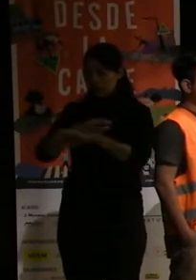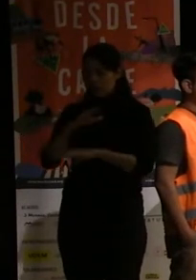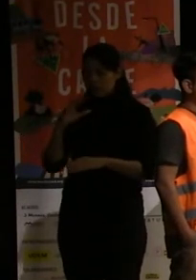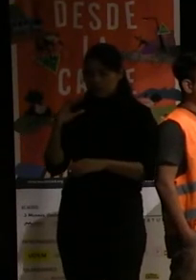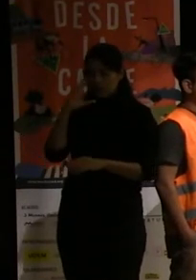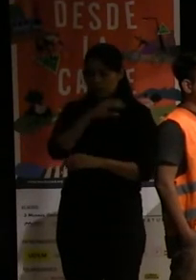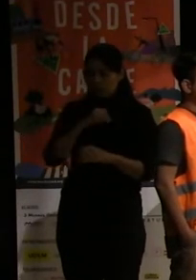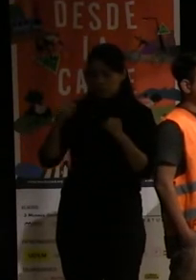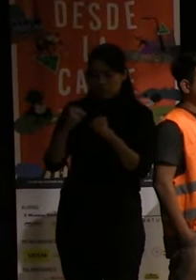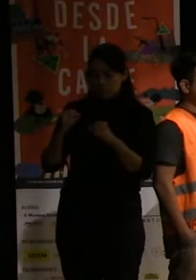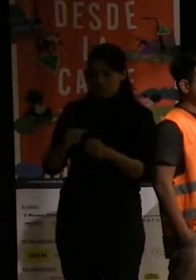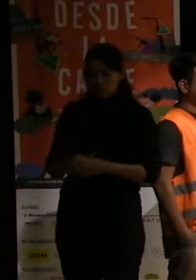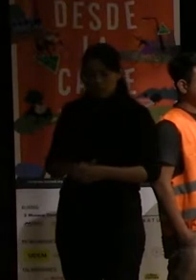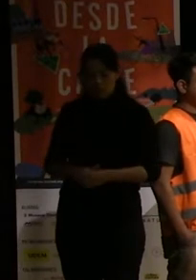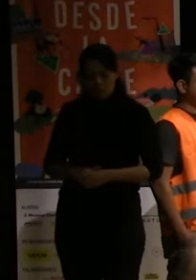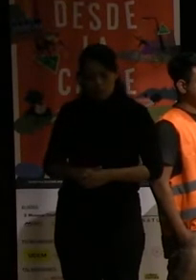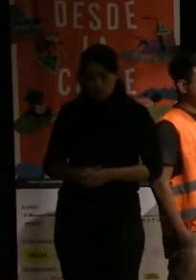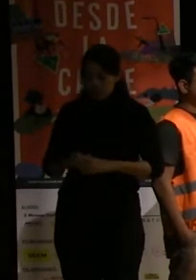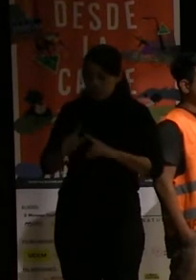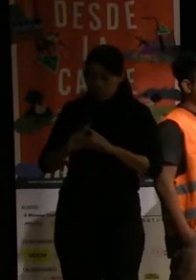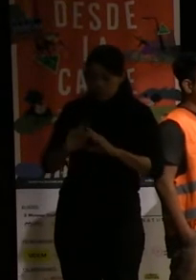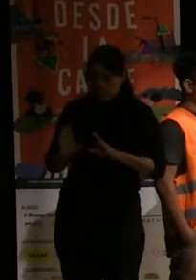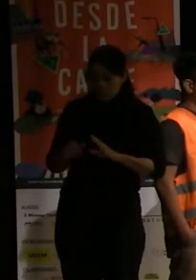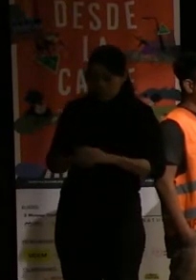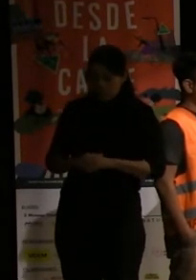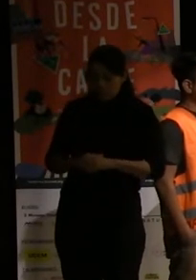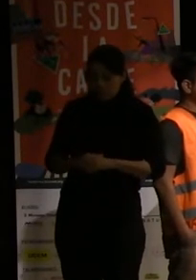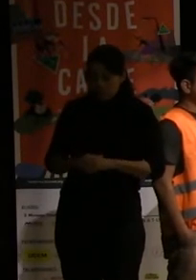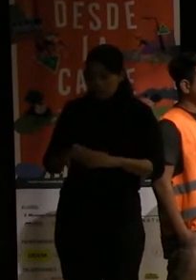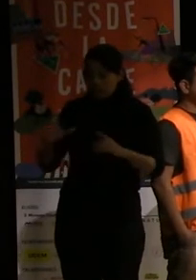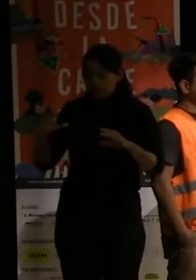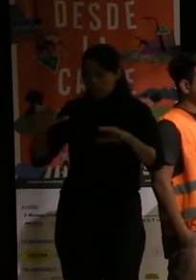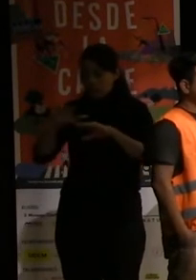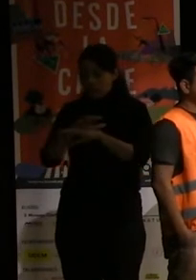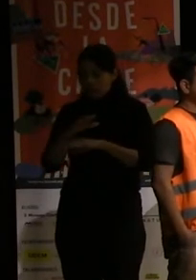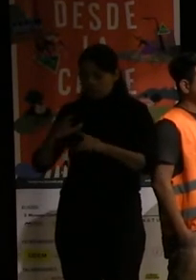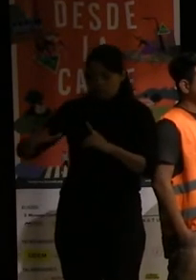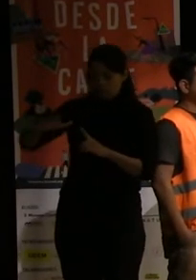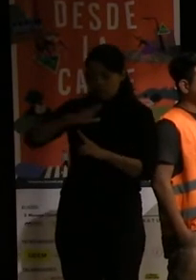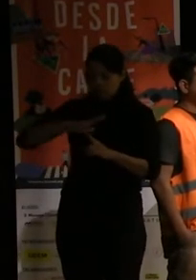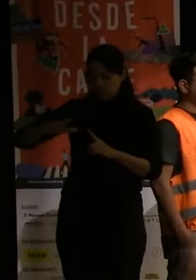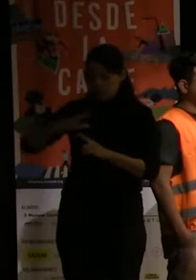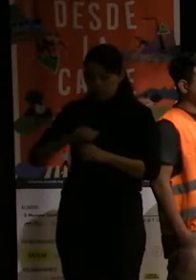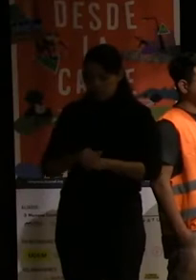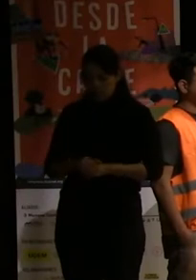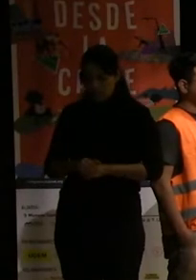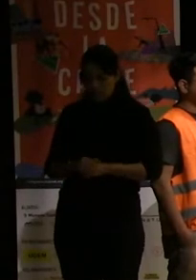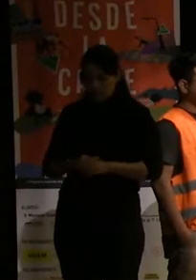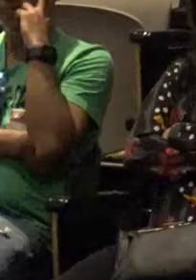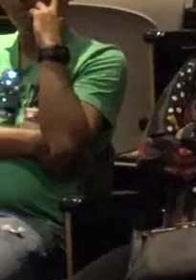dijeron este panel claramente nuestro último palo en fin el cambio climático estamos el panel de gentrificación de